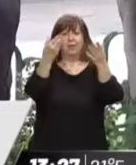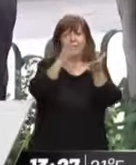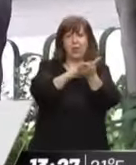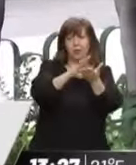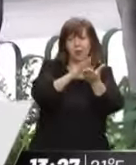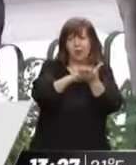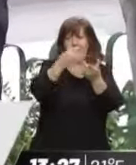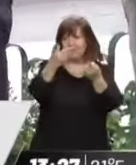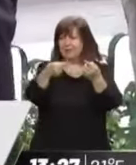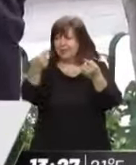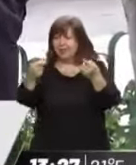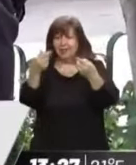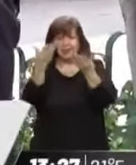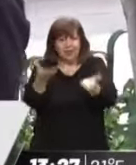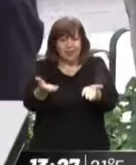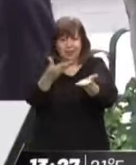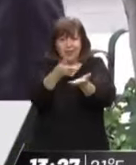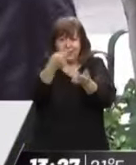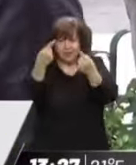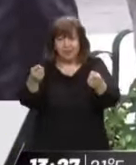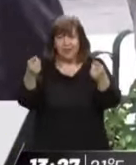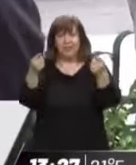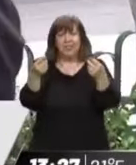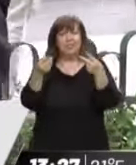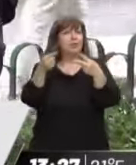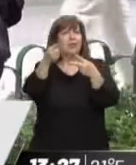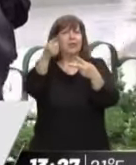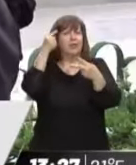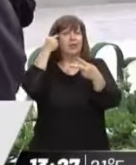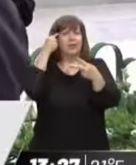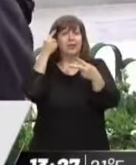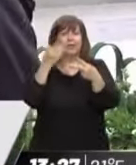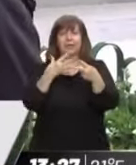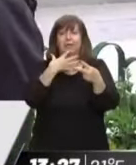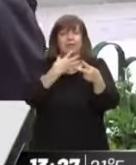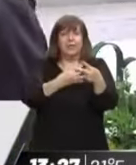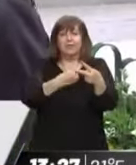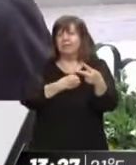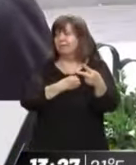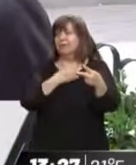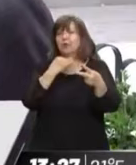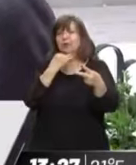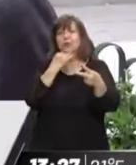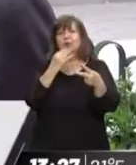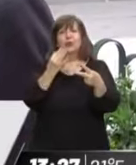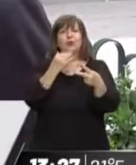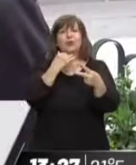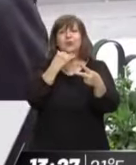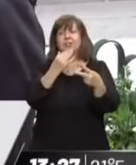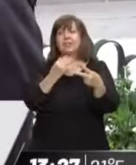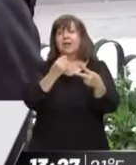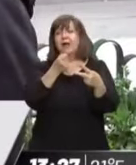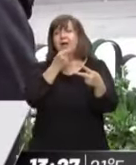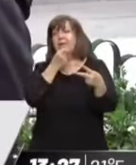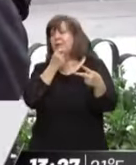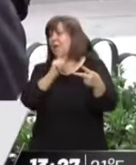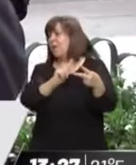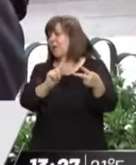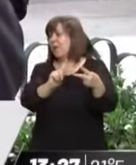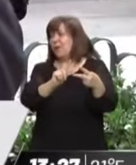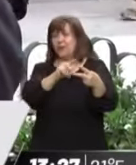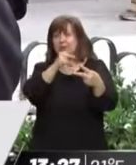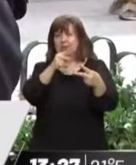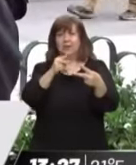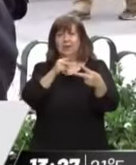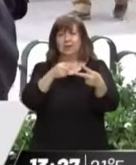harías ante una situación así, tan dispar? La verdad que no sé. No sé porque los dos no me representan. No